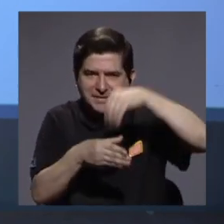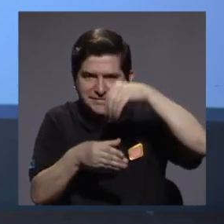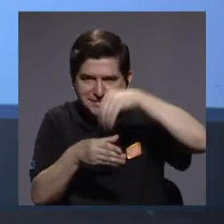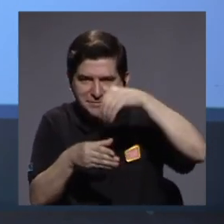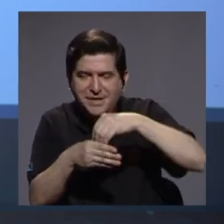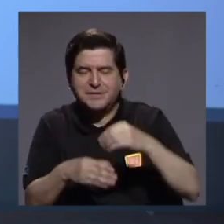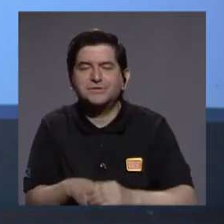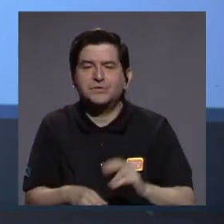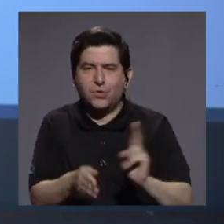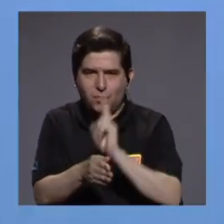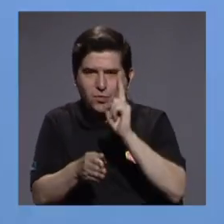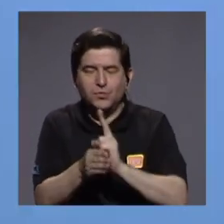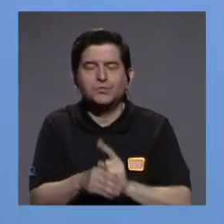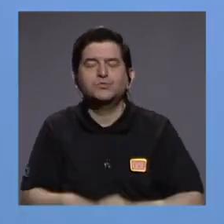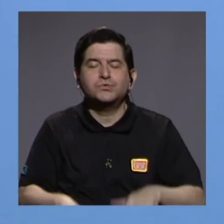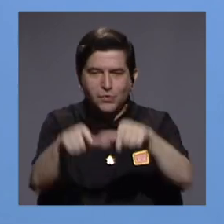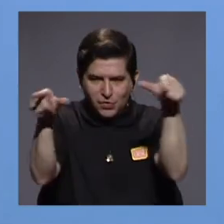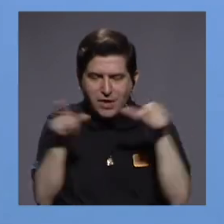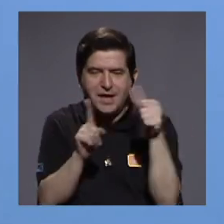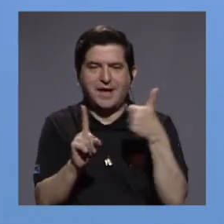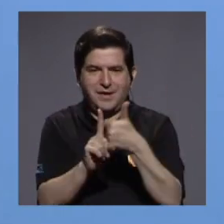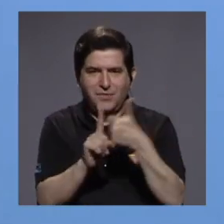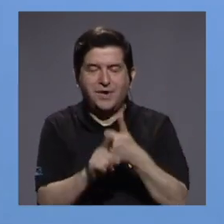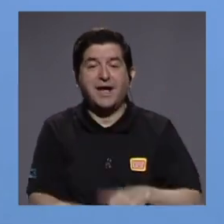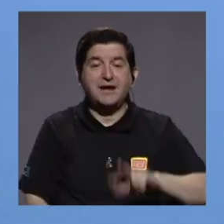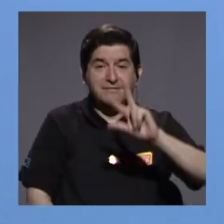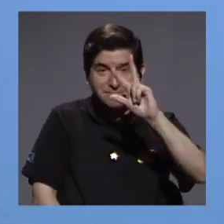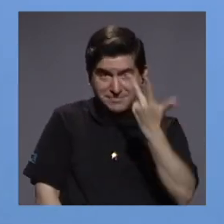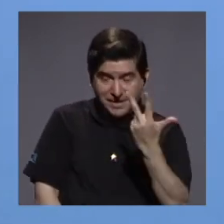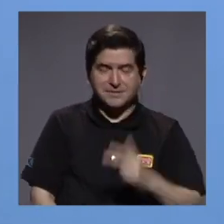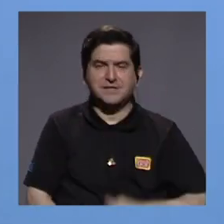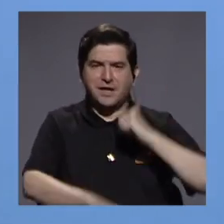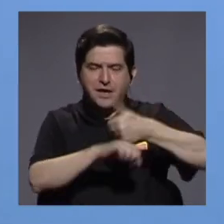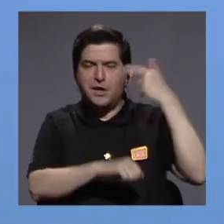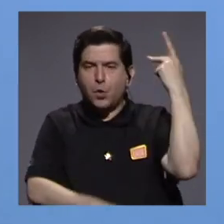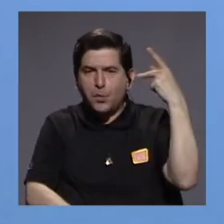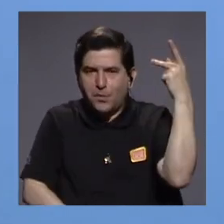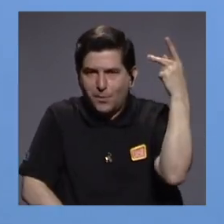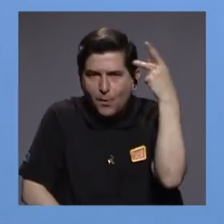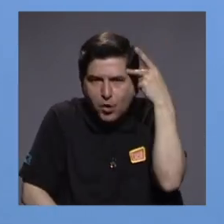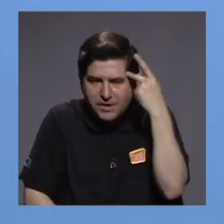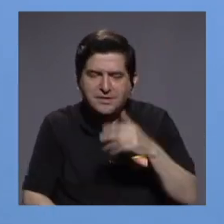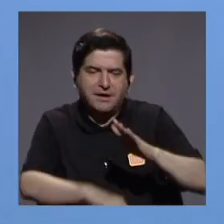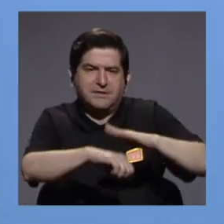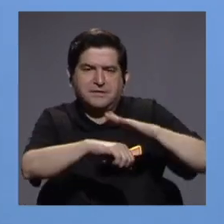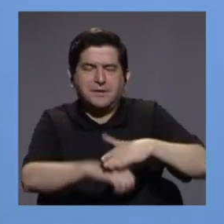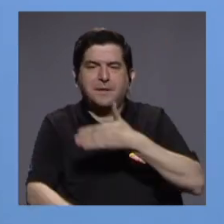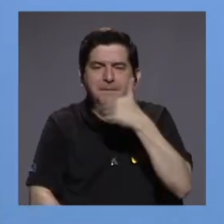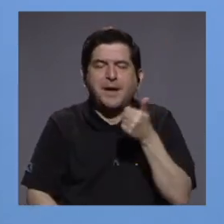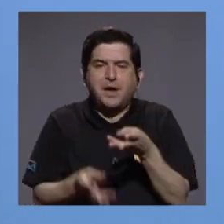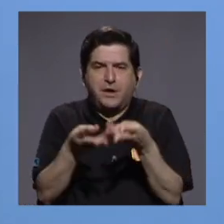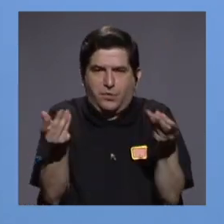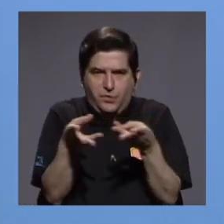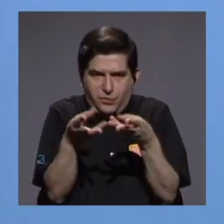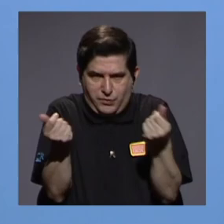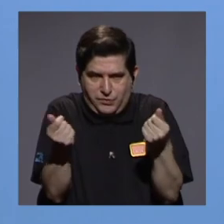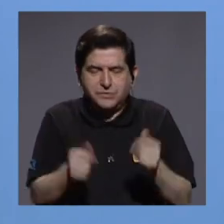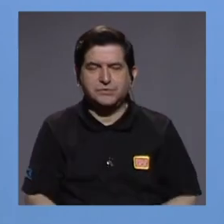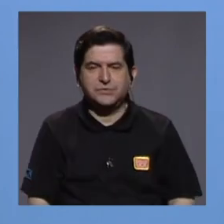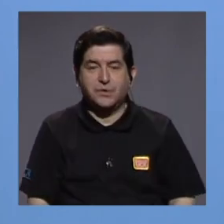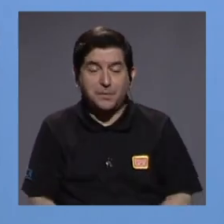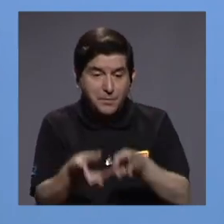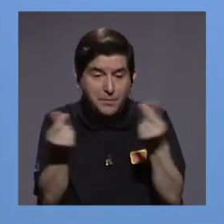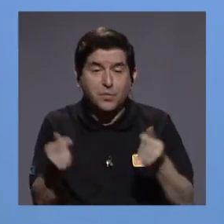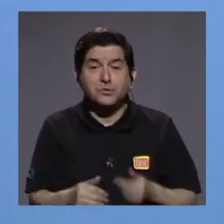local y en tercer lugar establecer políticas que permitan mejorar la productividad pues la